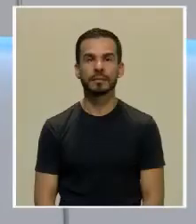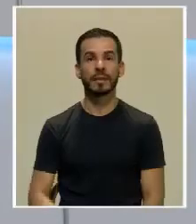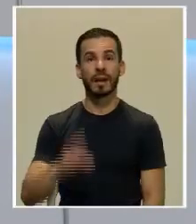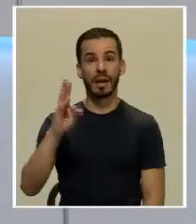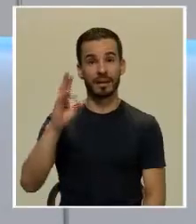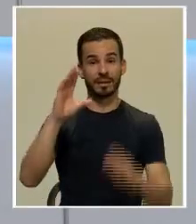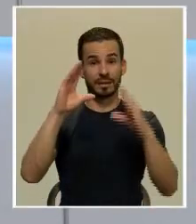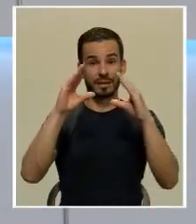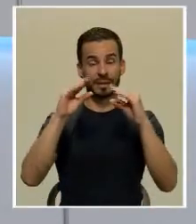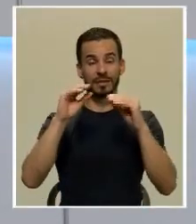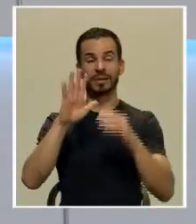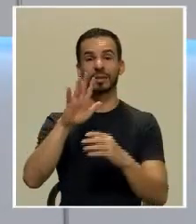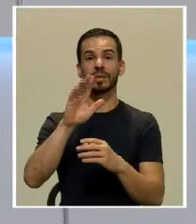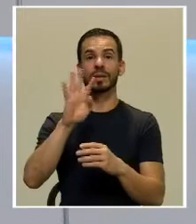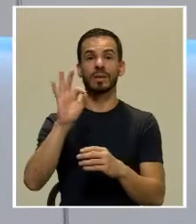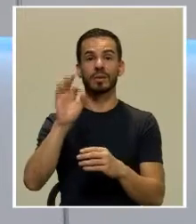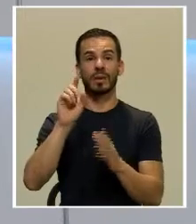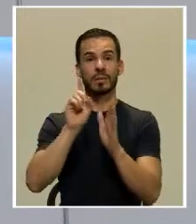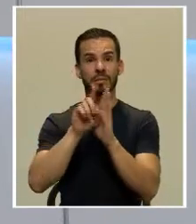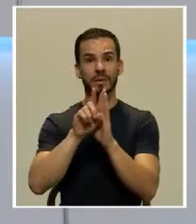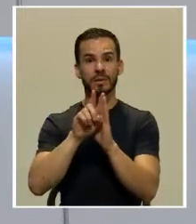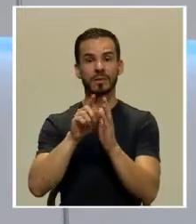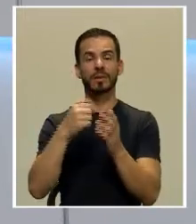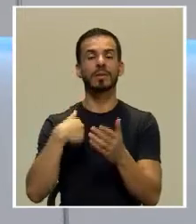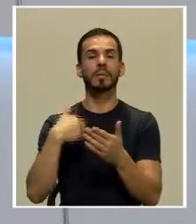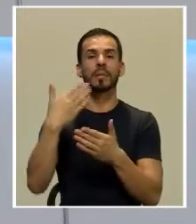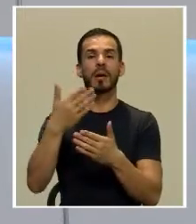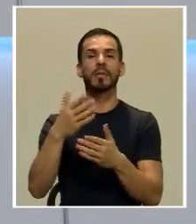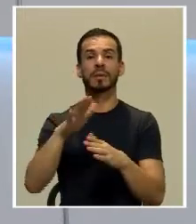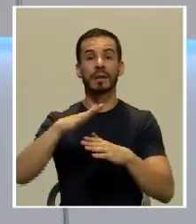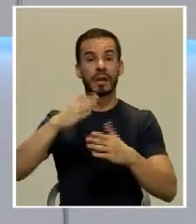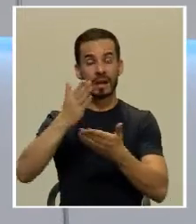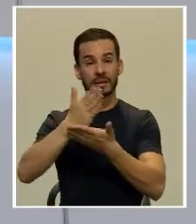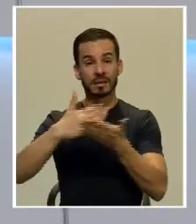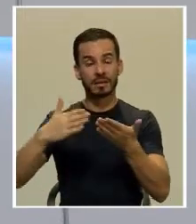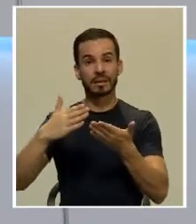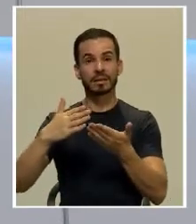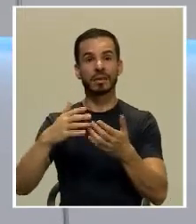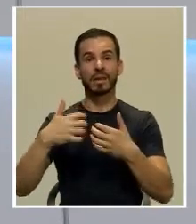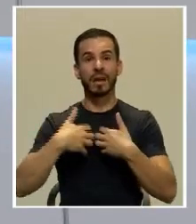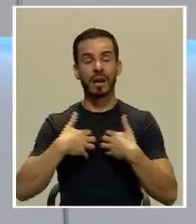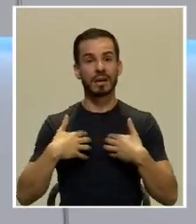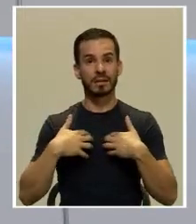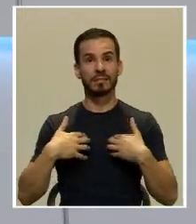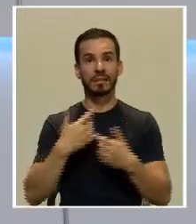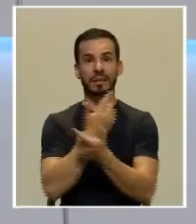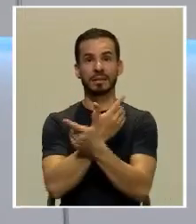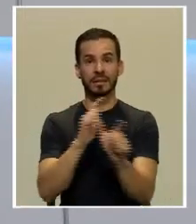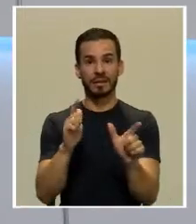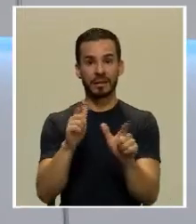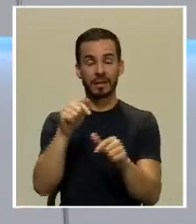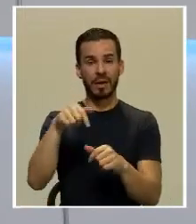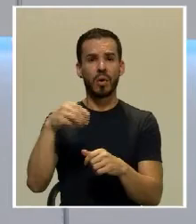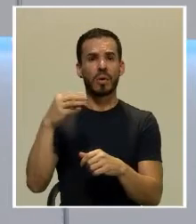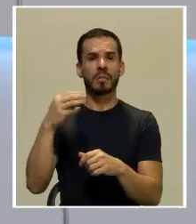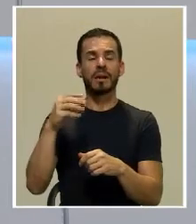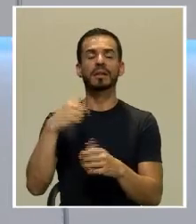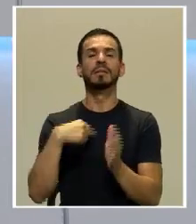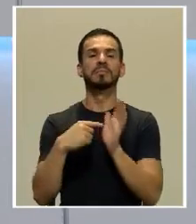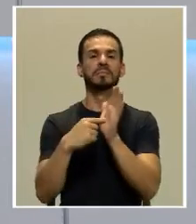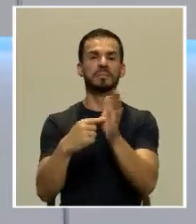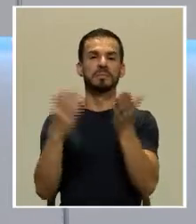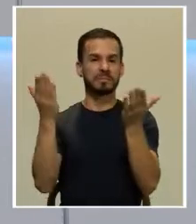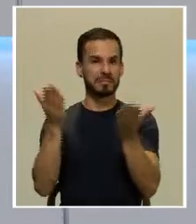A las 7 de la noche con 59 minutos vamos a nuestra sección Animales en Libertad. Este martes